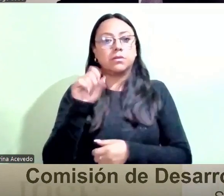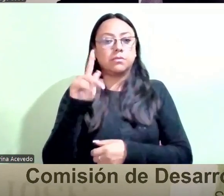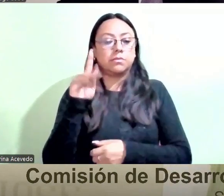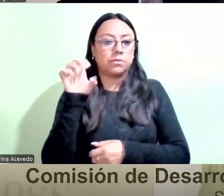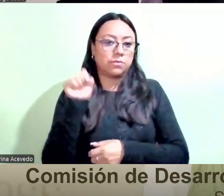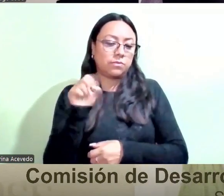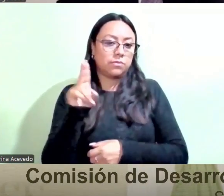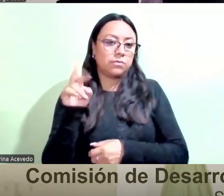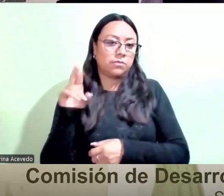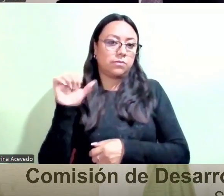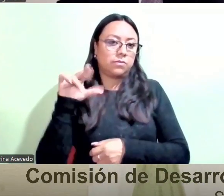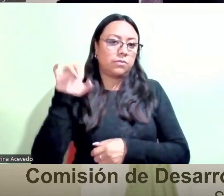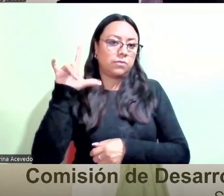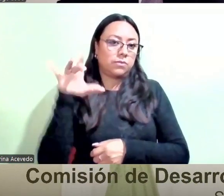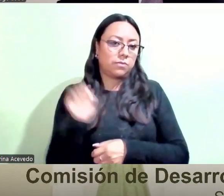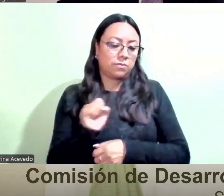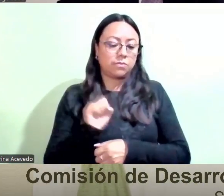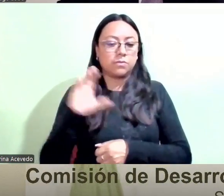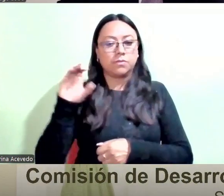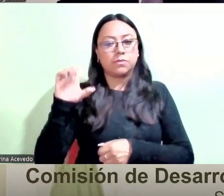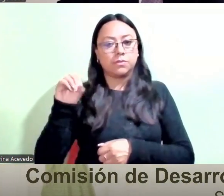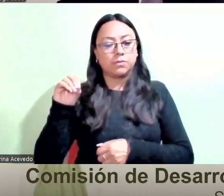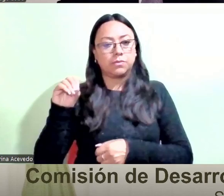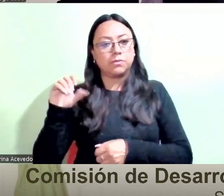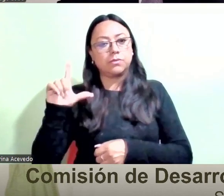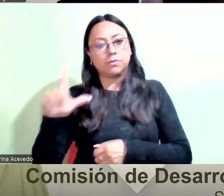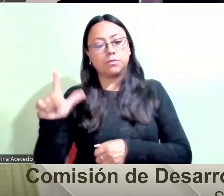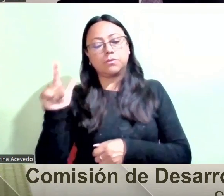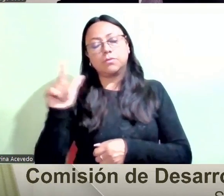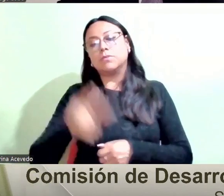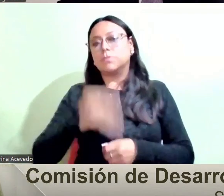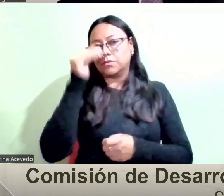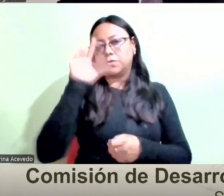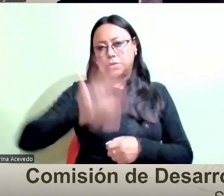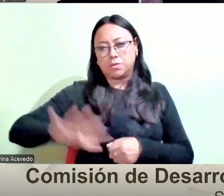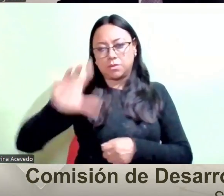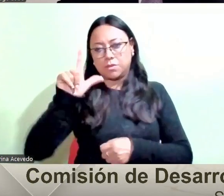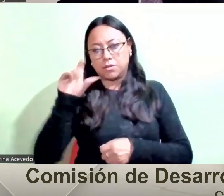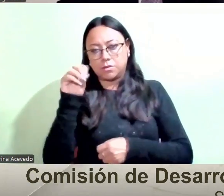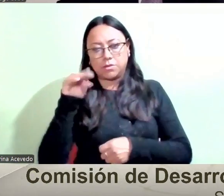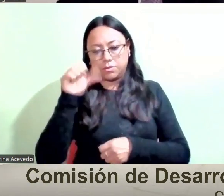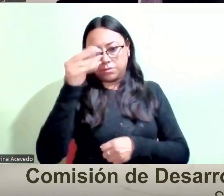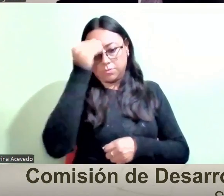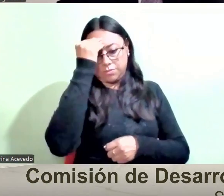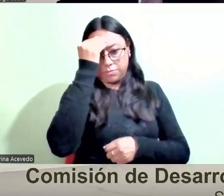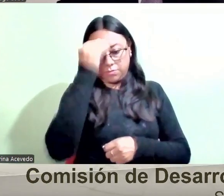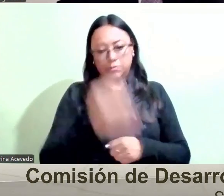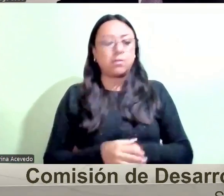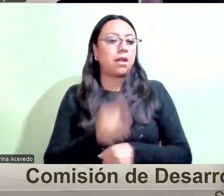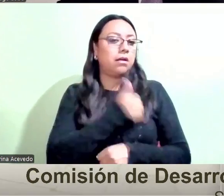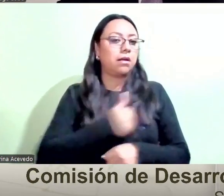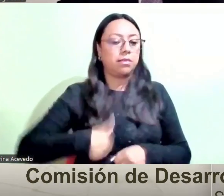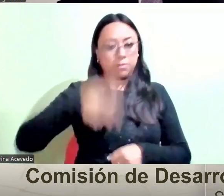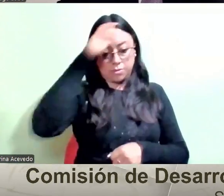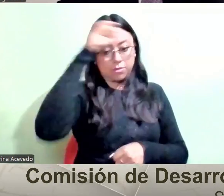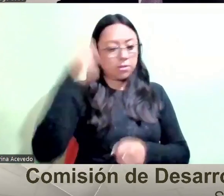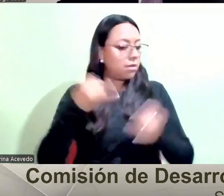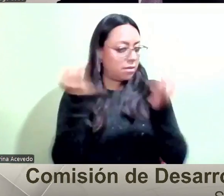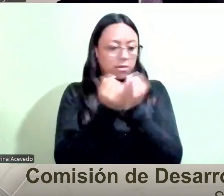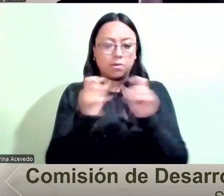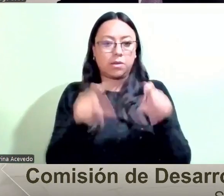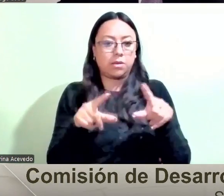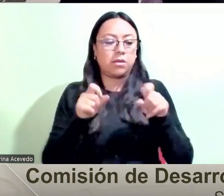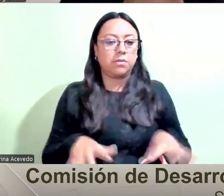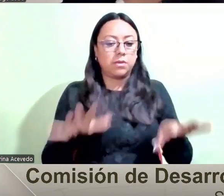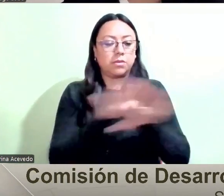de Chapultepec, Alcaldía Miguel Hidalgo. Me permito precisar que la iniciativa propone la modificación al programa parcial de desarrollo urbano Lomas de Chapultepec para